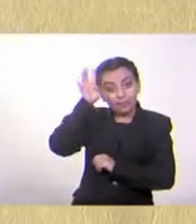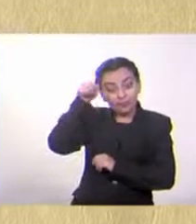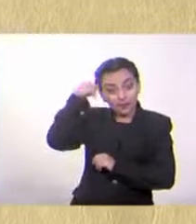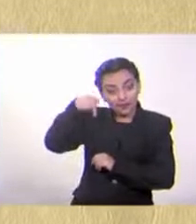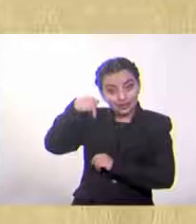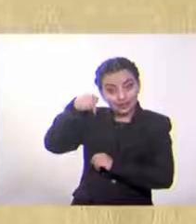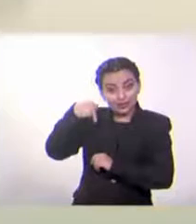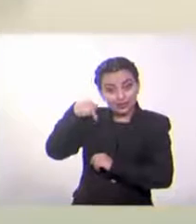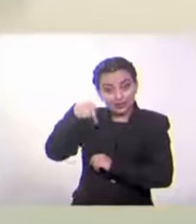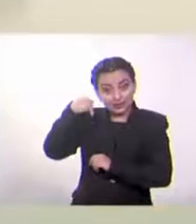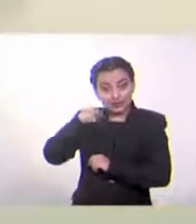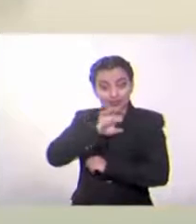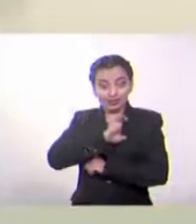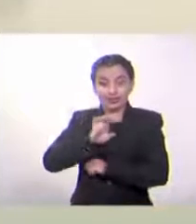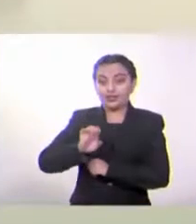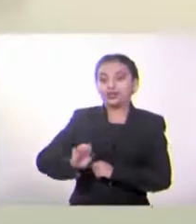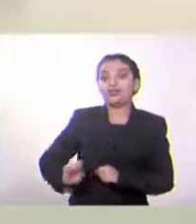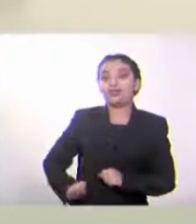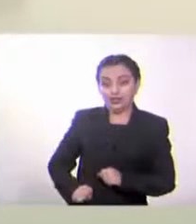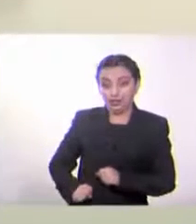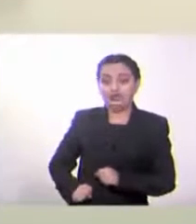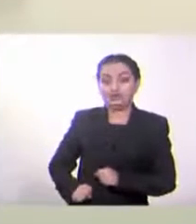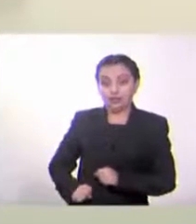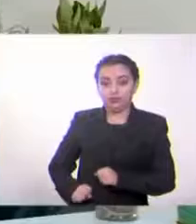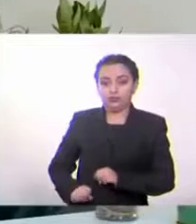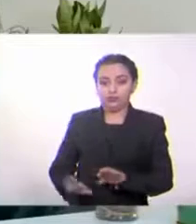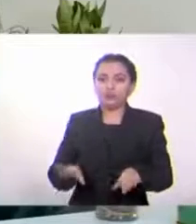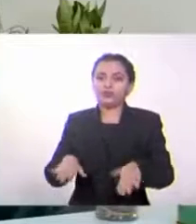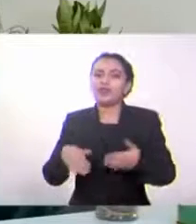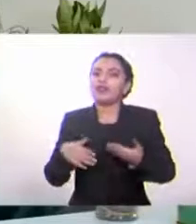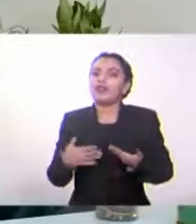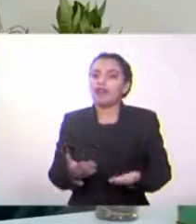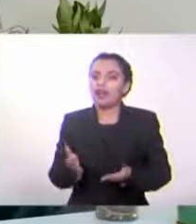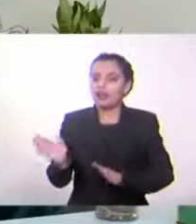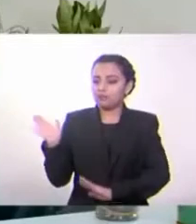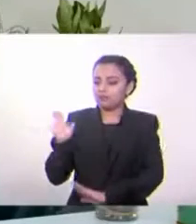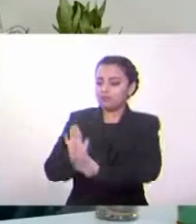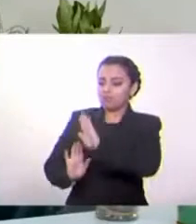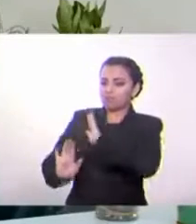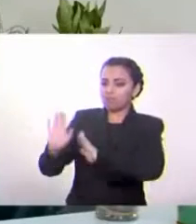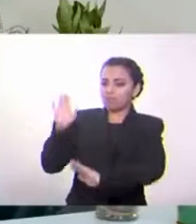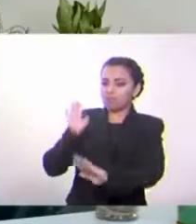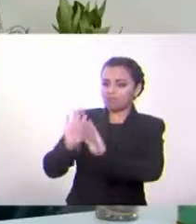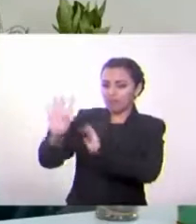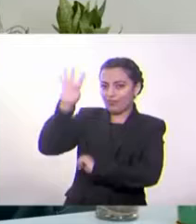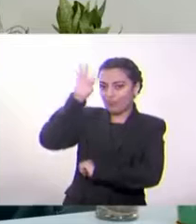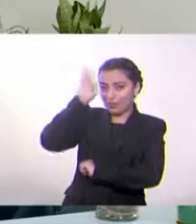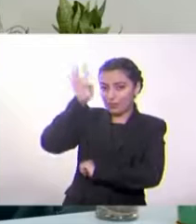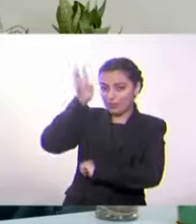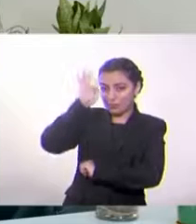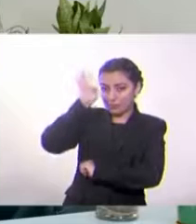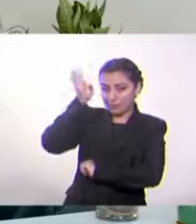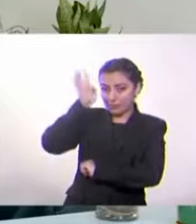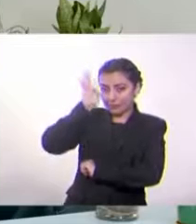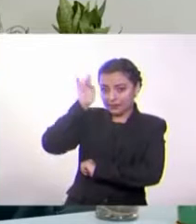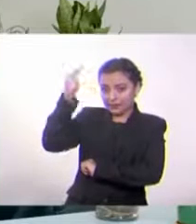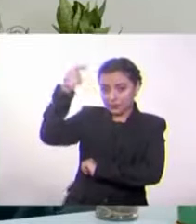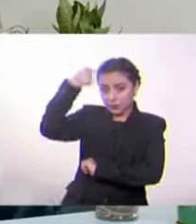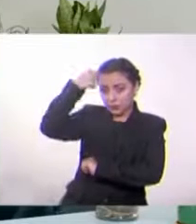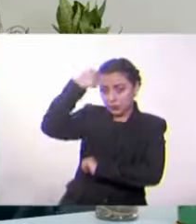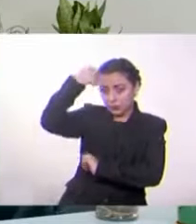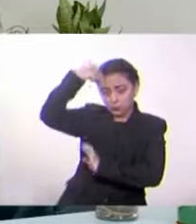y de Centroamérica. Ahora definamos qué son los mitos. Los mitos son relatos enclavados en la memoria colectiva